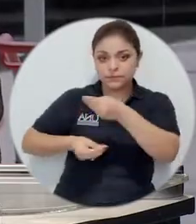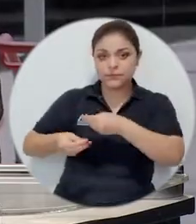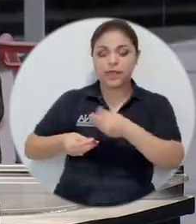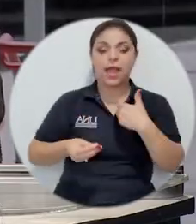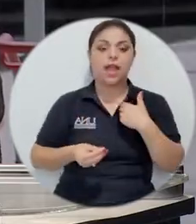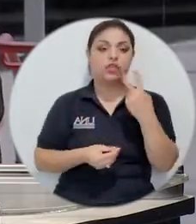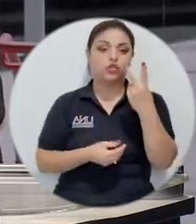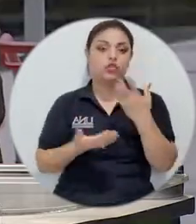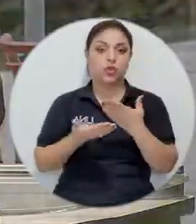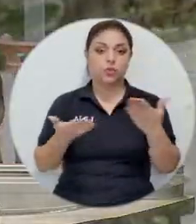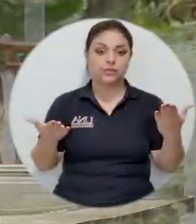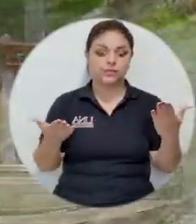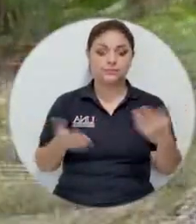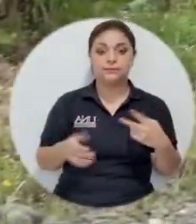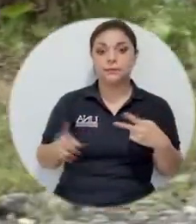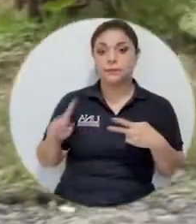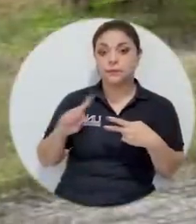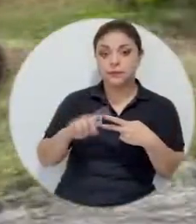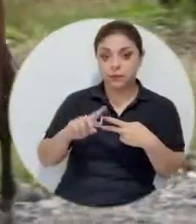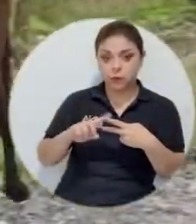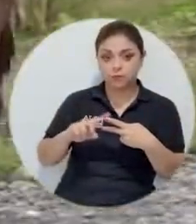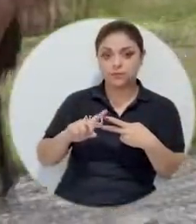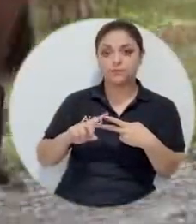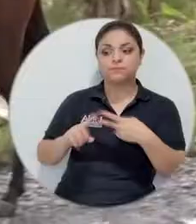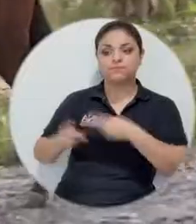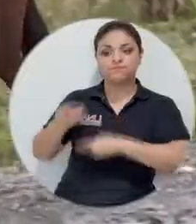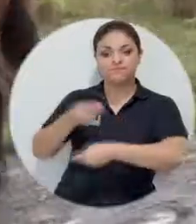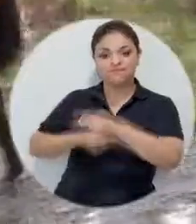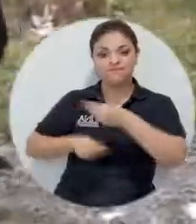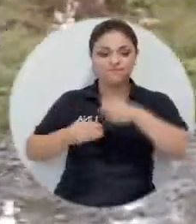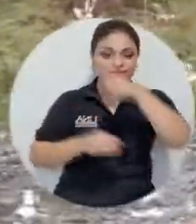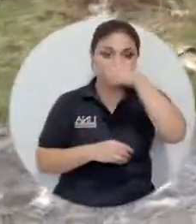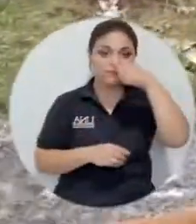que son muy marcados. Uno es el narcotráfico local,